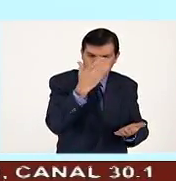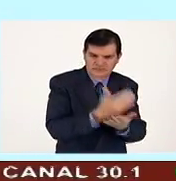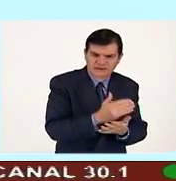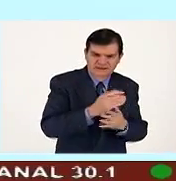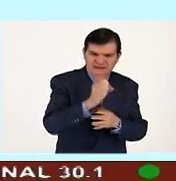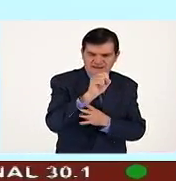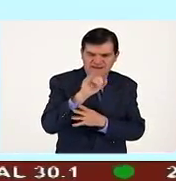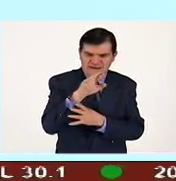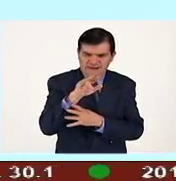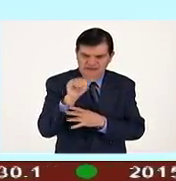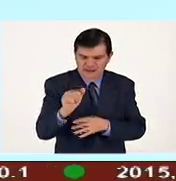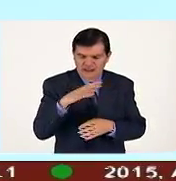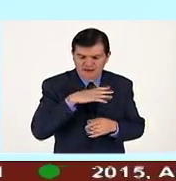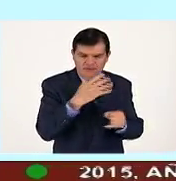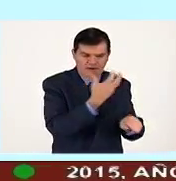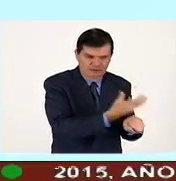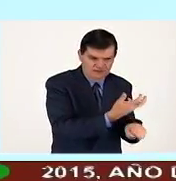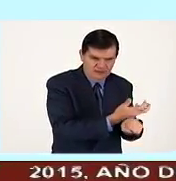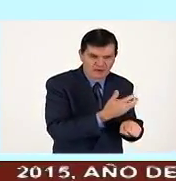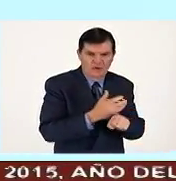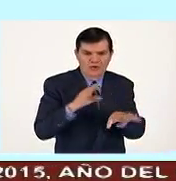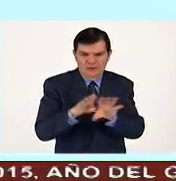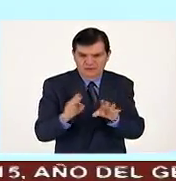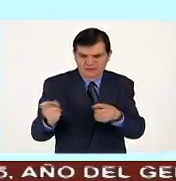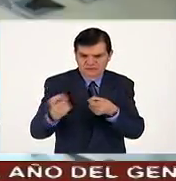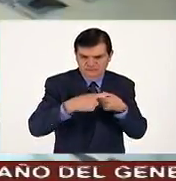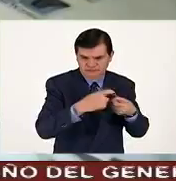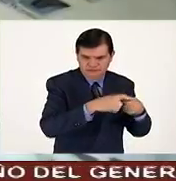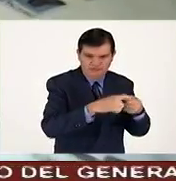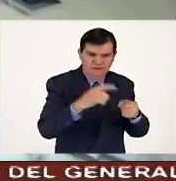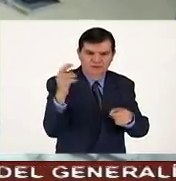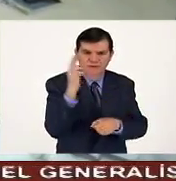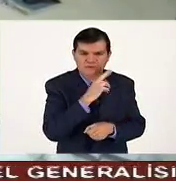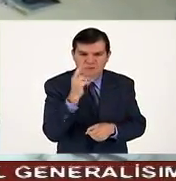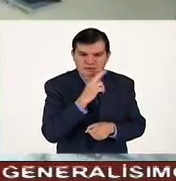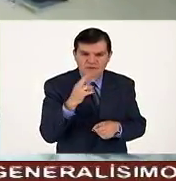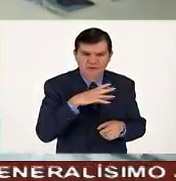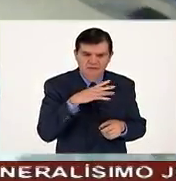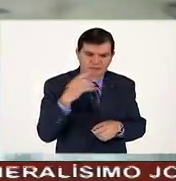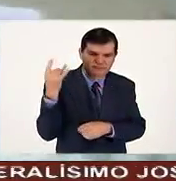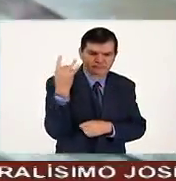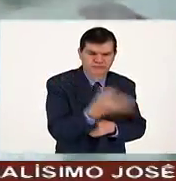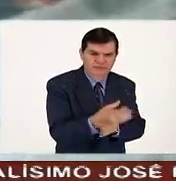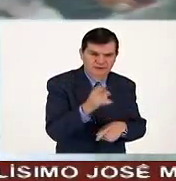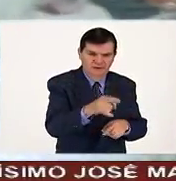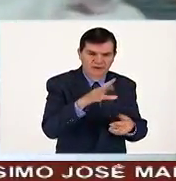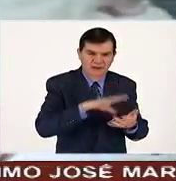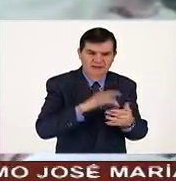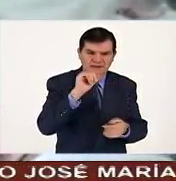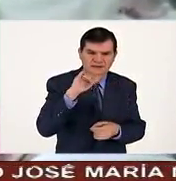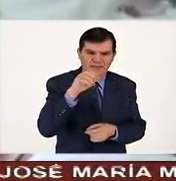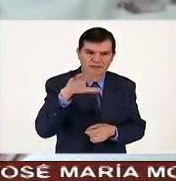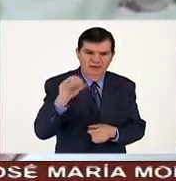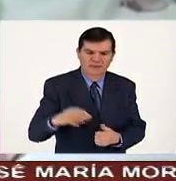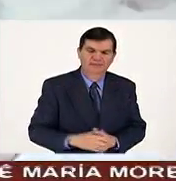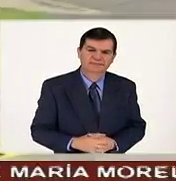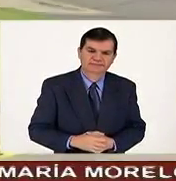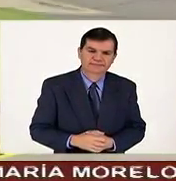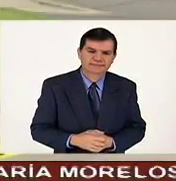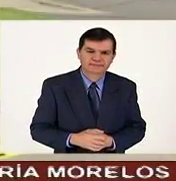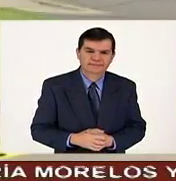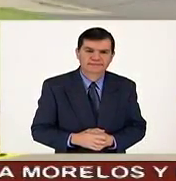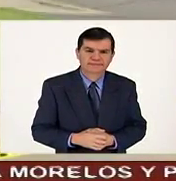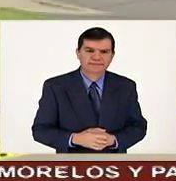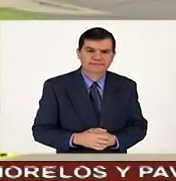Siria permita tanto a Estados Unidos como a sus aliados y a Rusia derrocar conjuntamente al Estado Islámico.